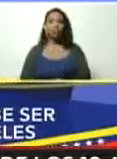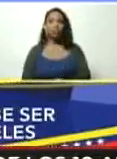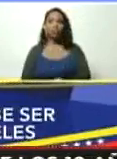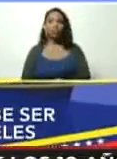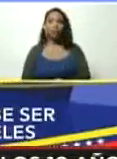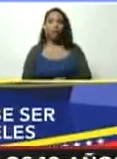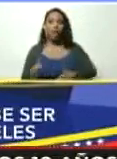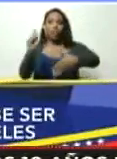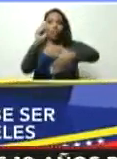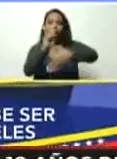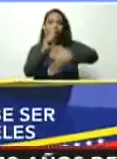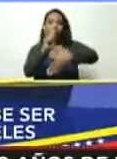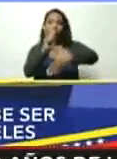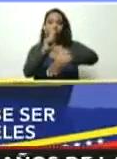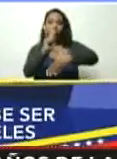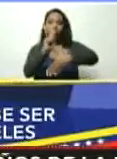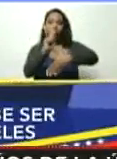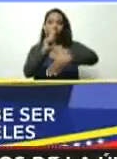Telesur va